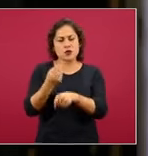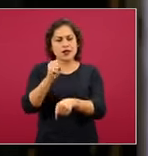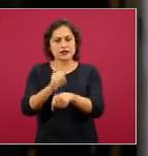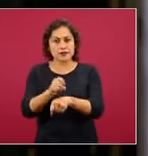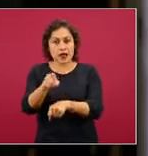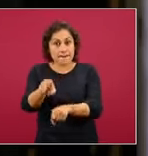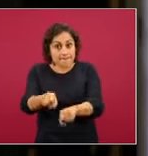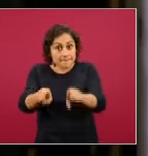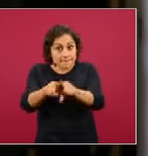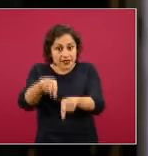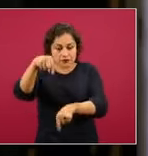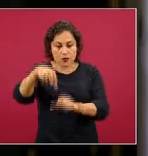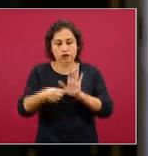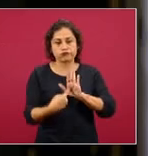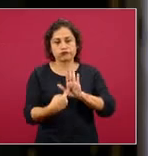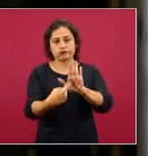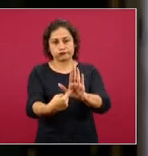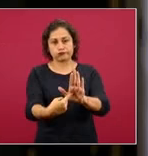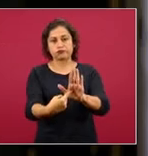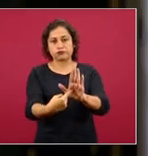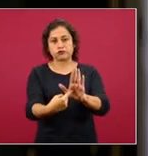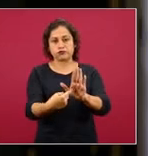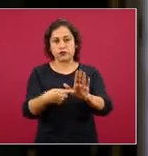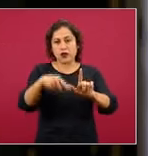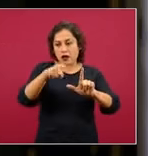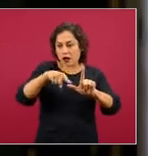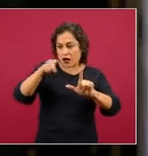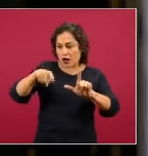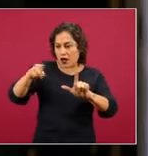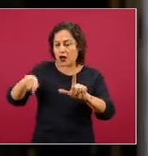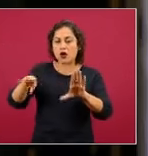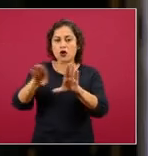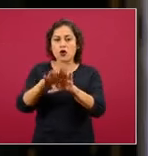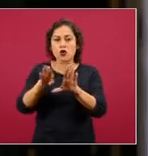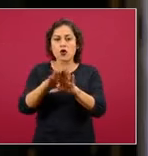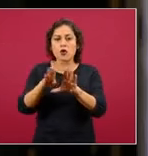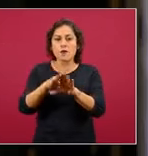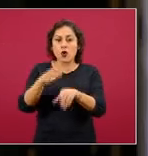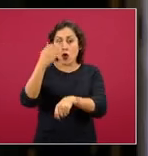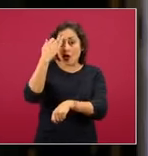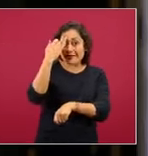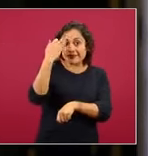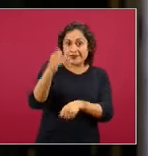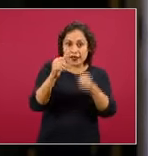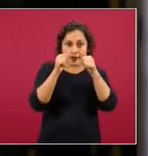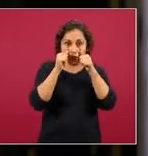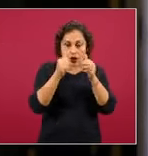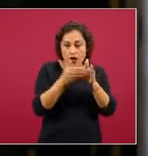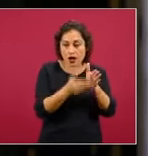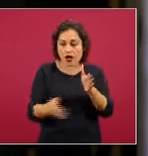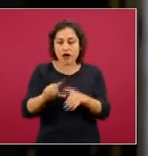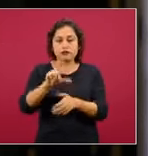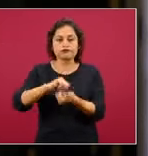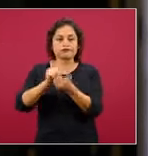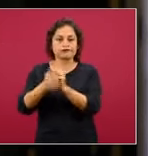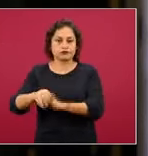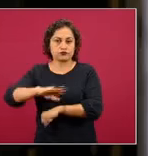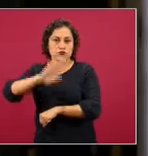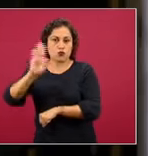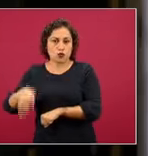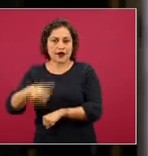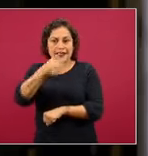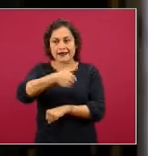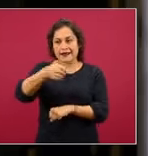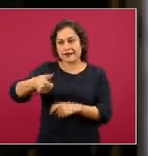una gráfica de correlación del tiempo promedio de oportunidad de atención y letalidad en personas por entidad